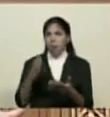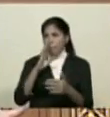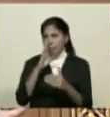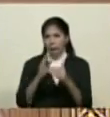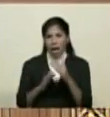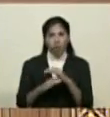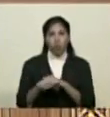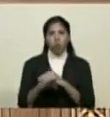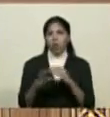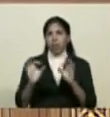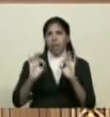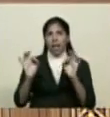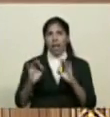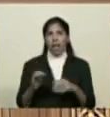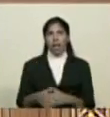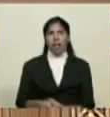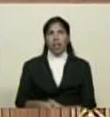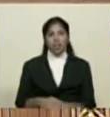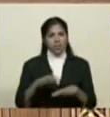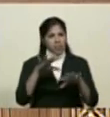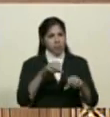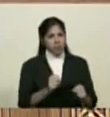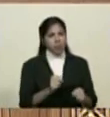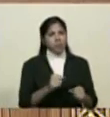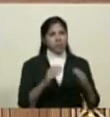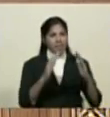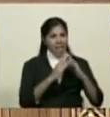Venezuela casas, fincas, yo me imagino.